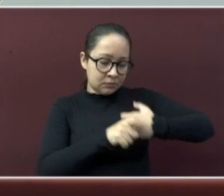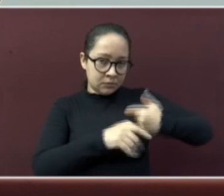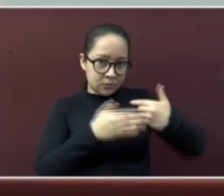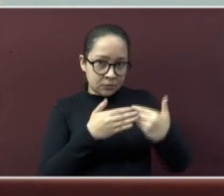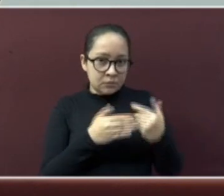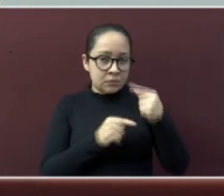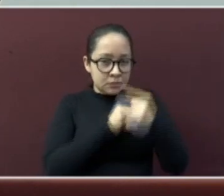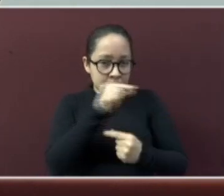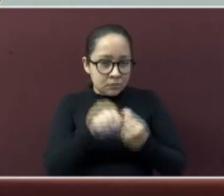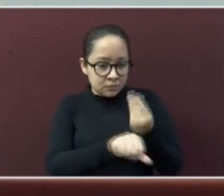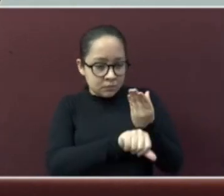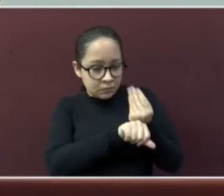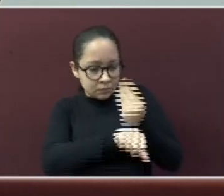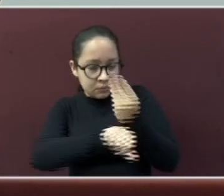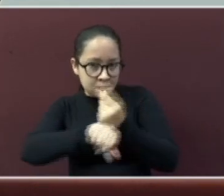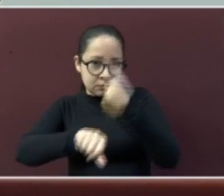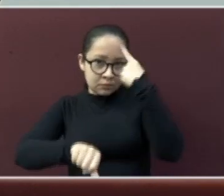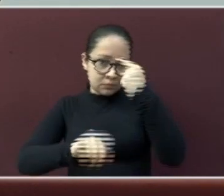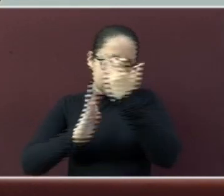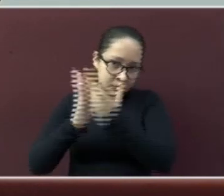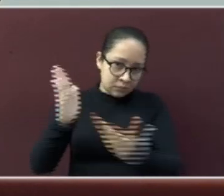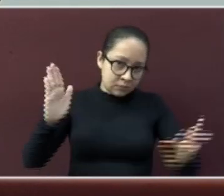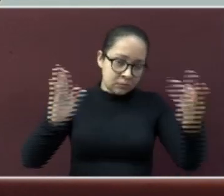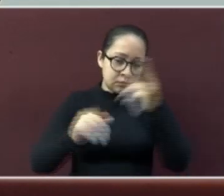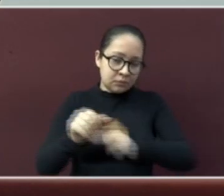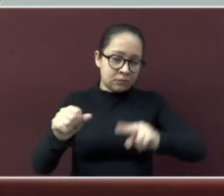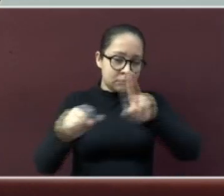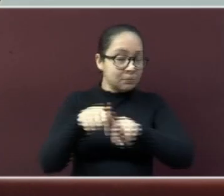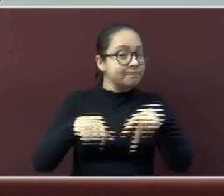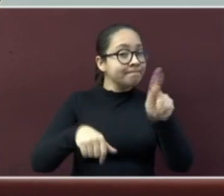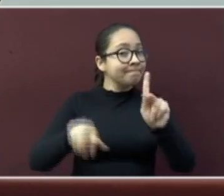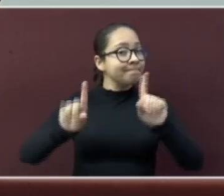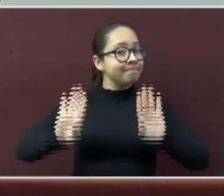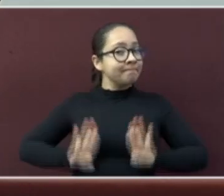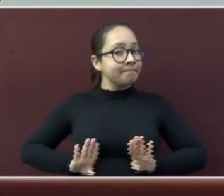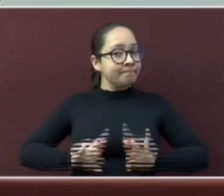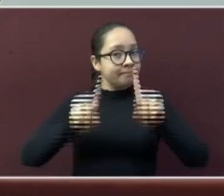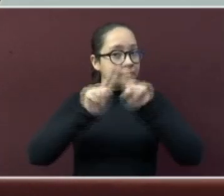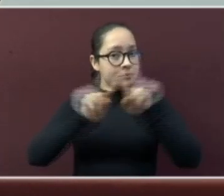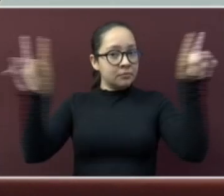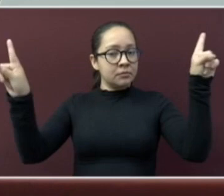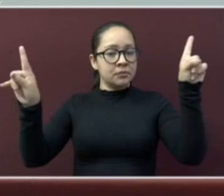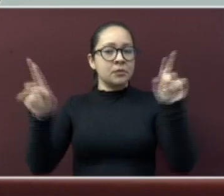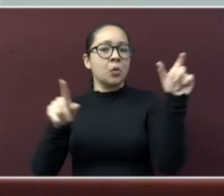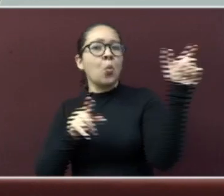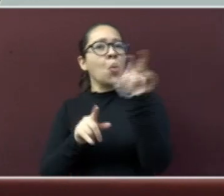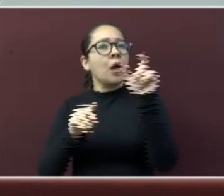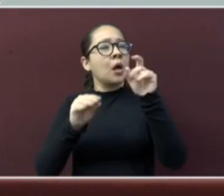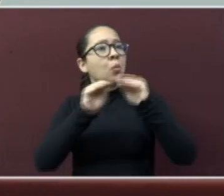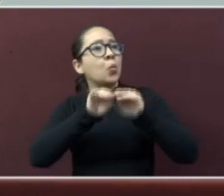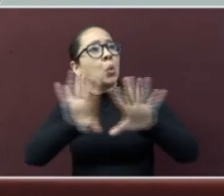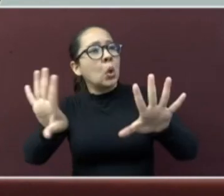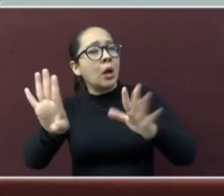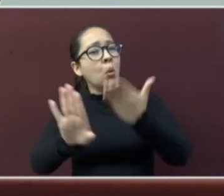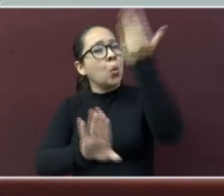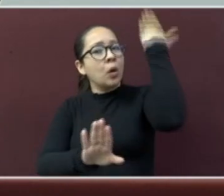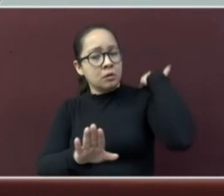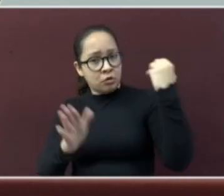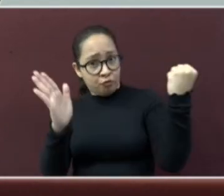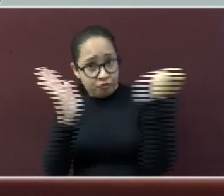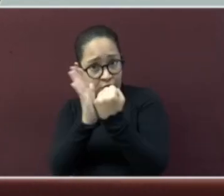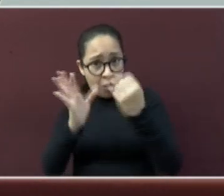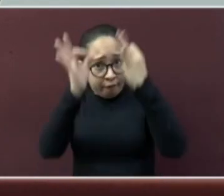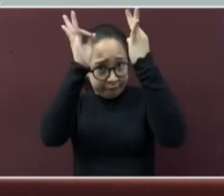nueva normalidad para nuestro estado ambos publicados en la gaceta oficial del estado